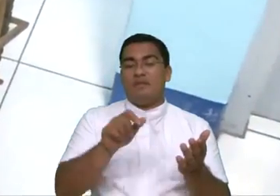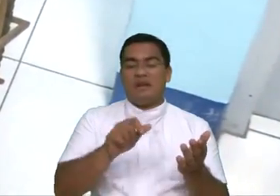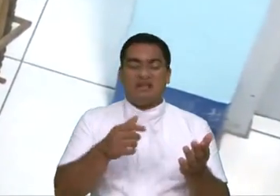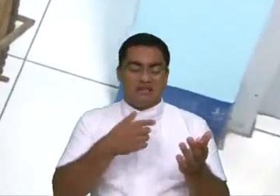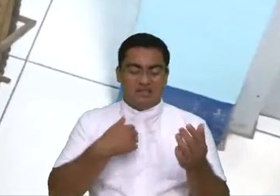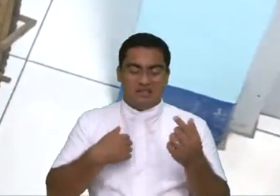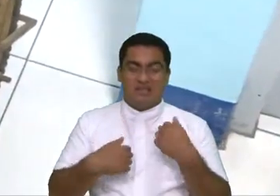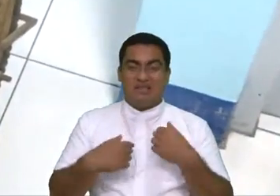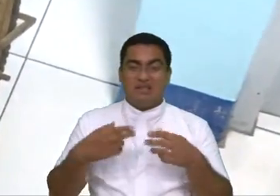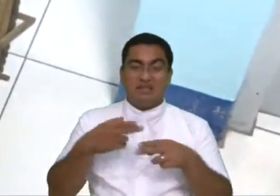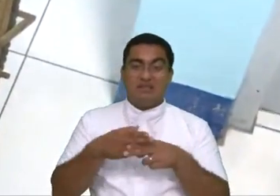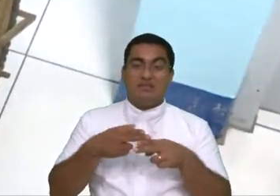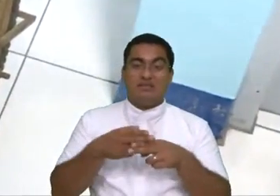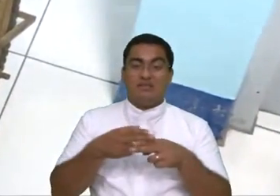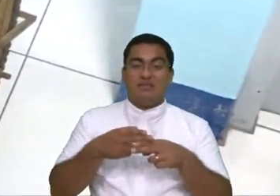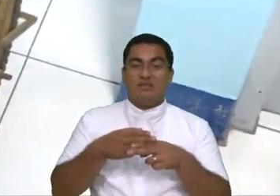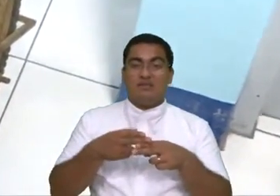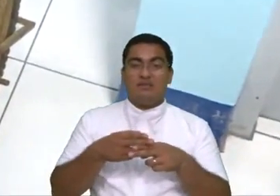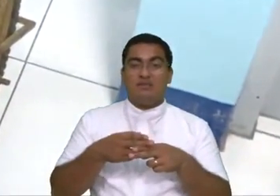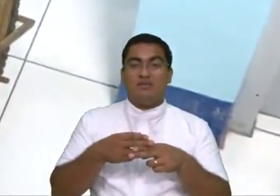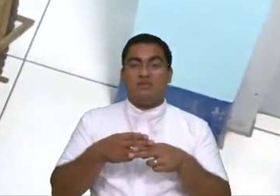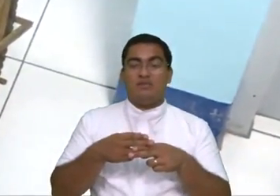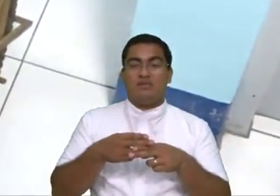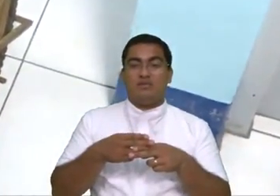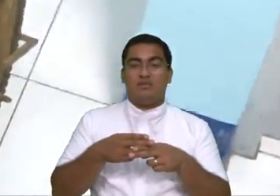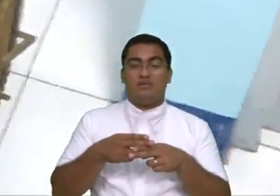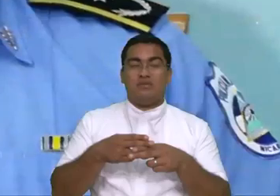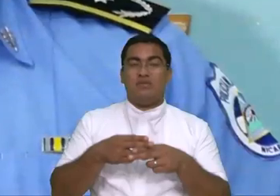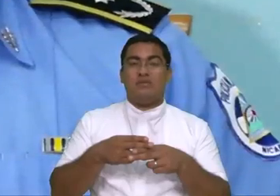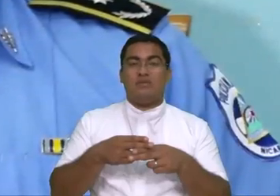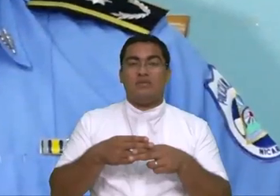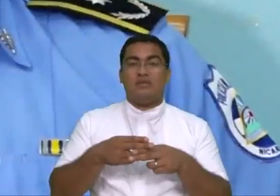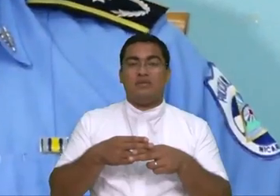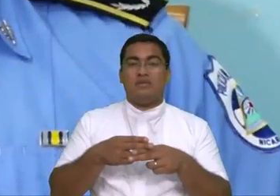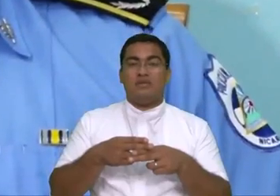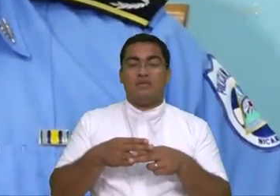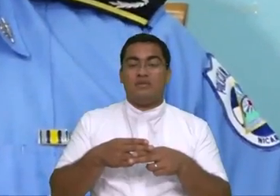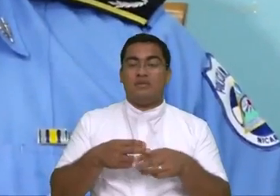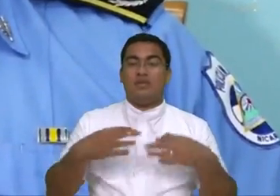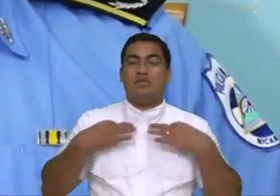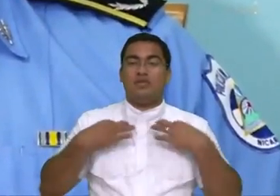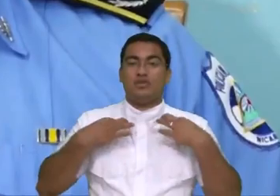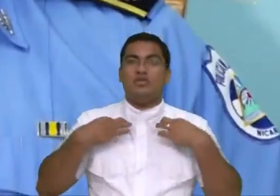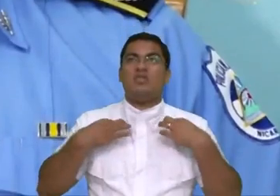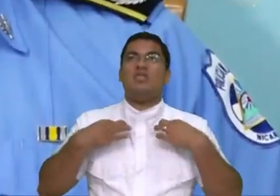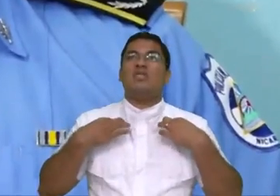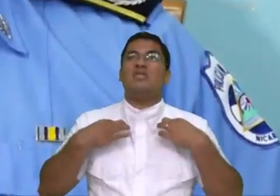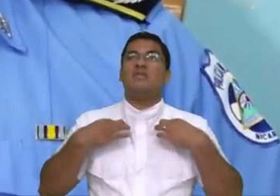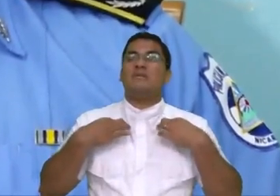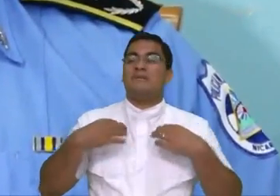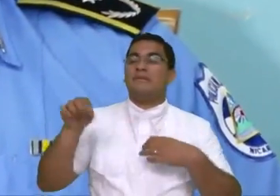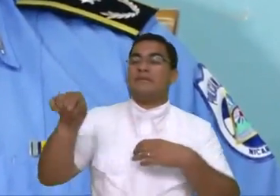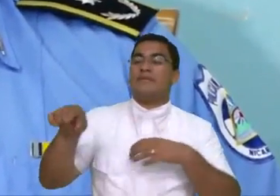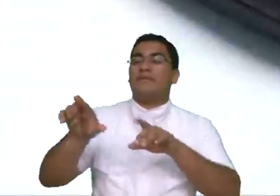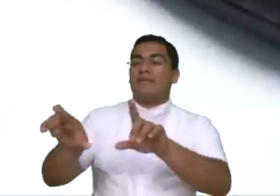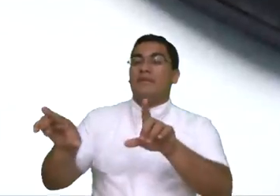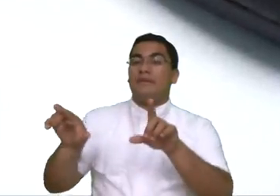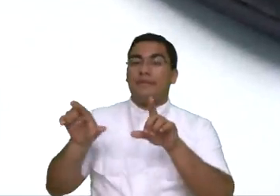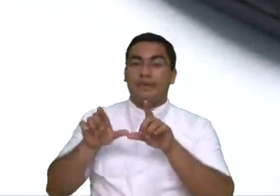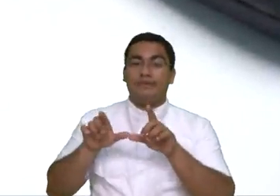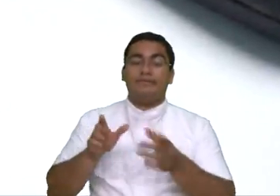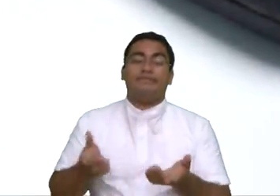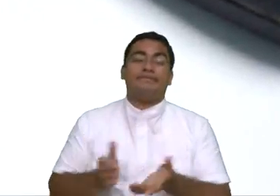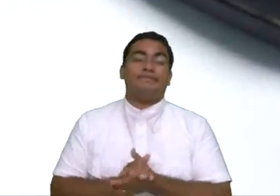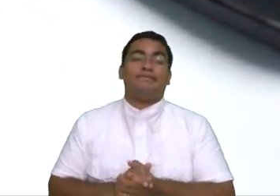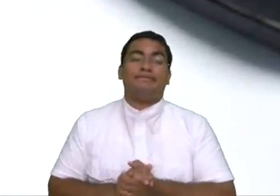El arma cortopunzante de cuchillo y en su vestimenta ocupado en la escena del delito.